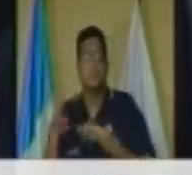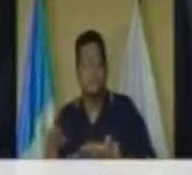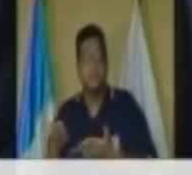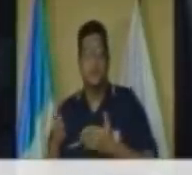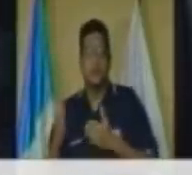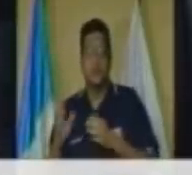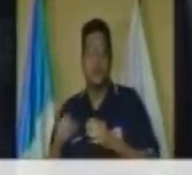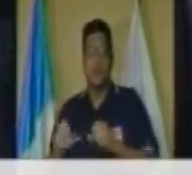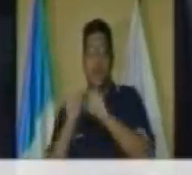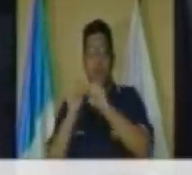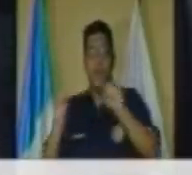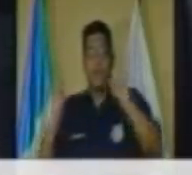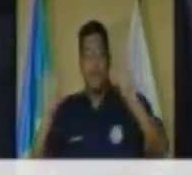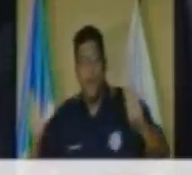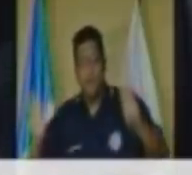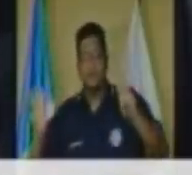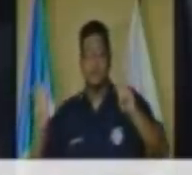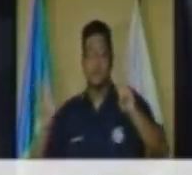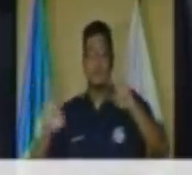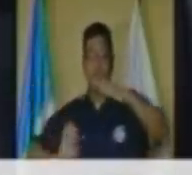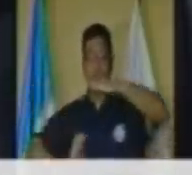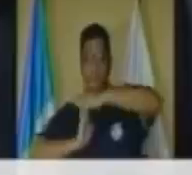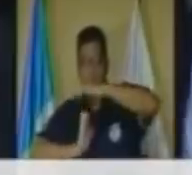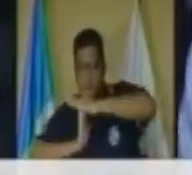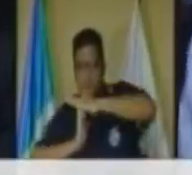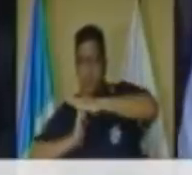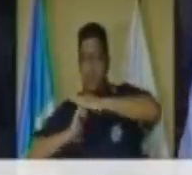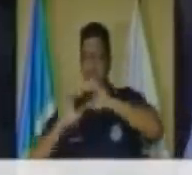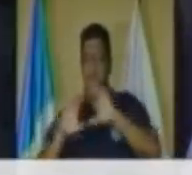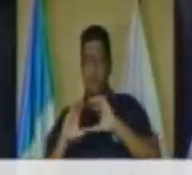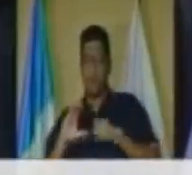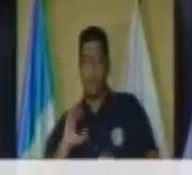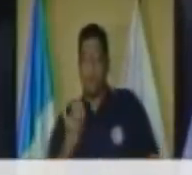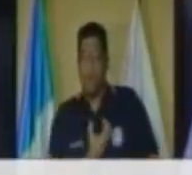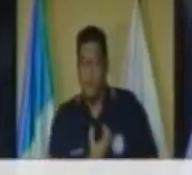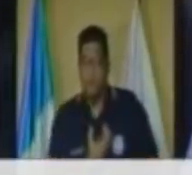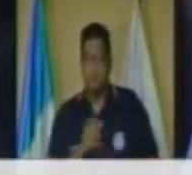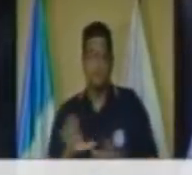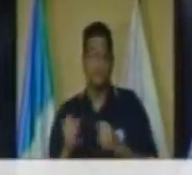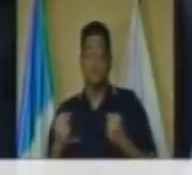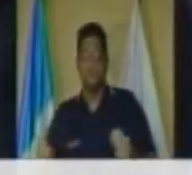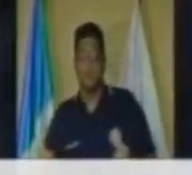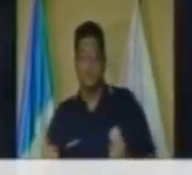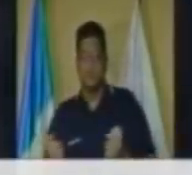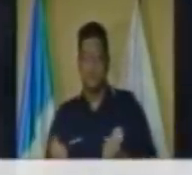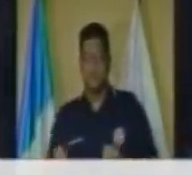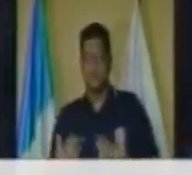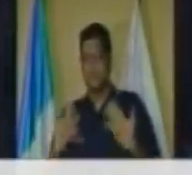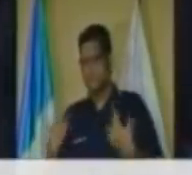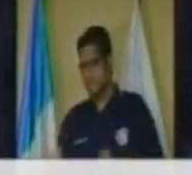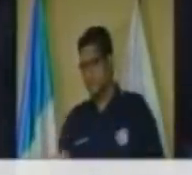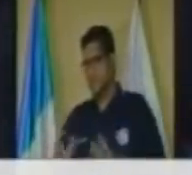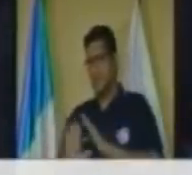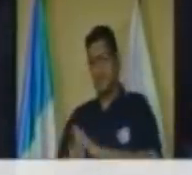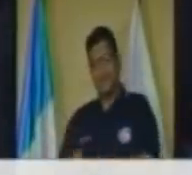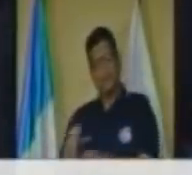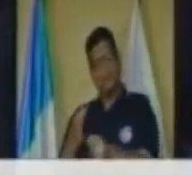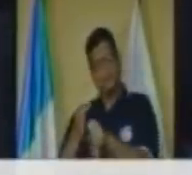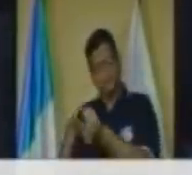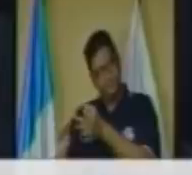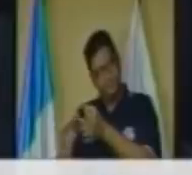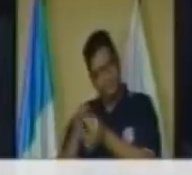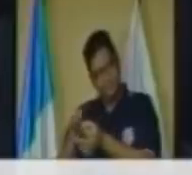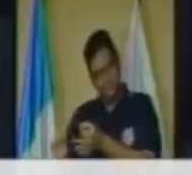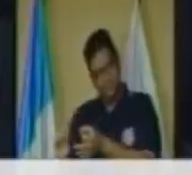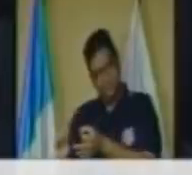el Tribunal Supremo Electoral, donde hay gran aglomeración de personas? Era lo que estábamos platicando, de que solo lo que es público